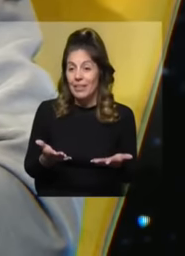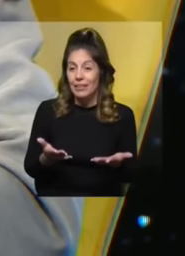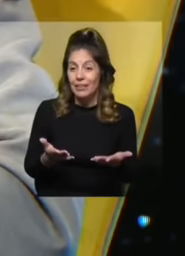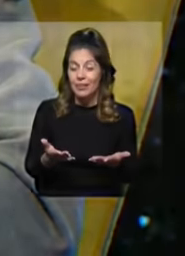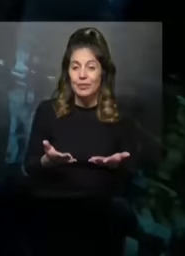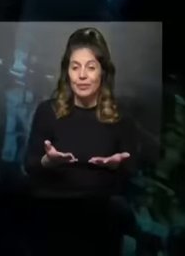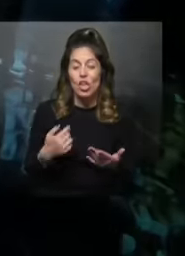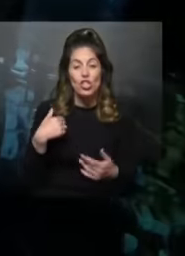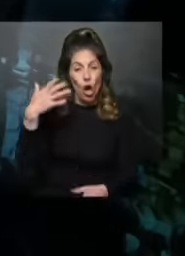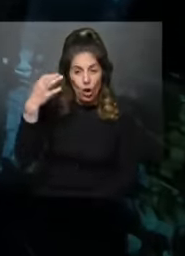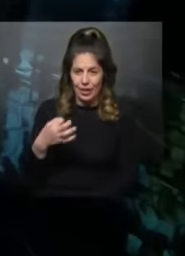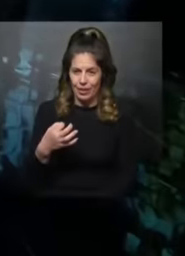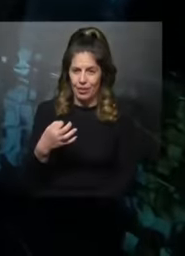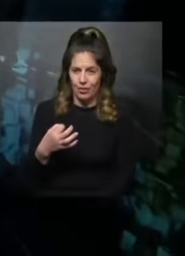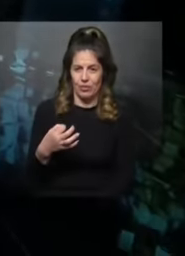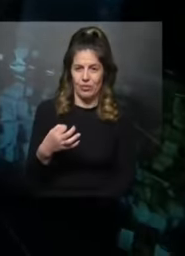yo creo